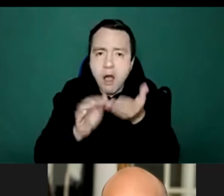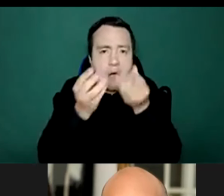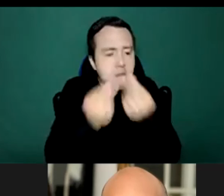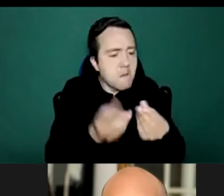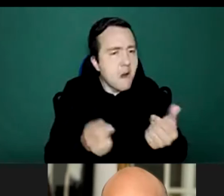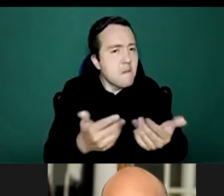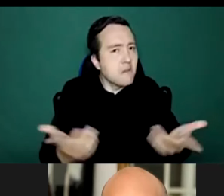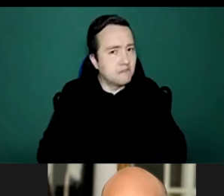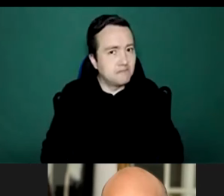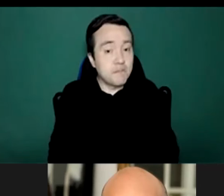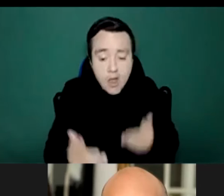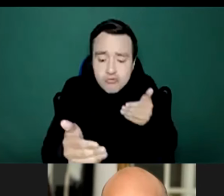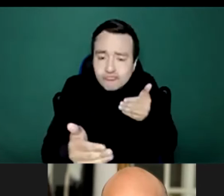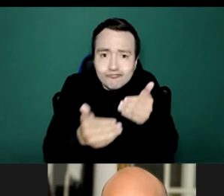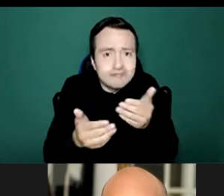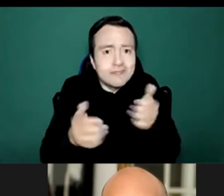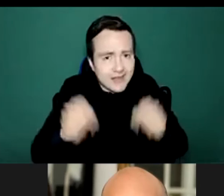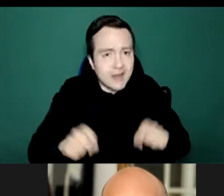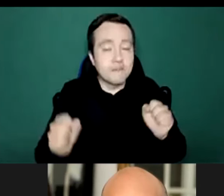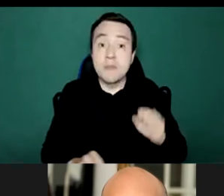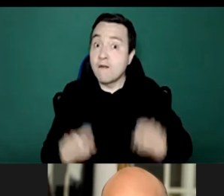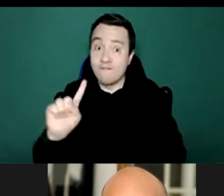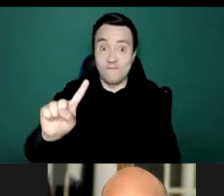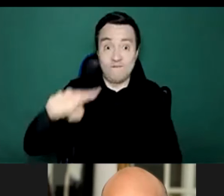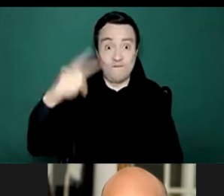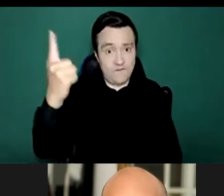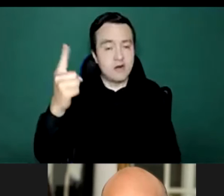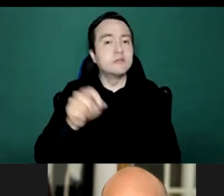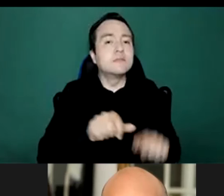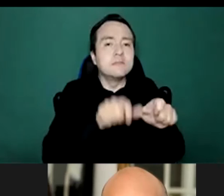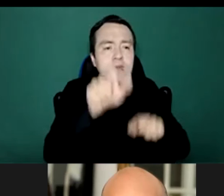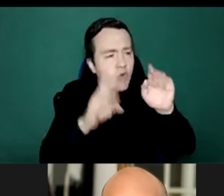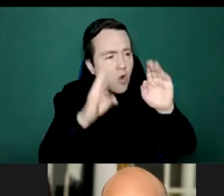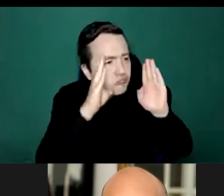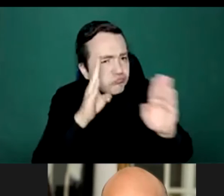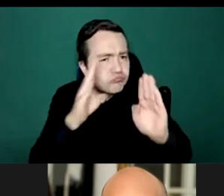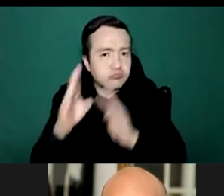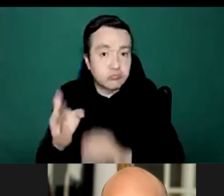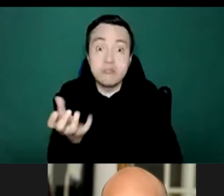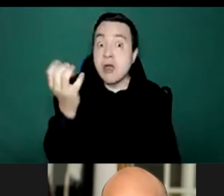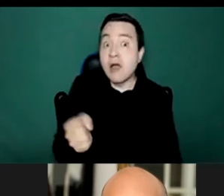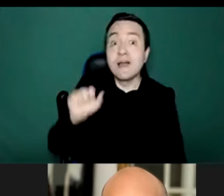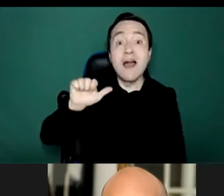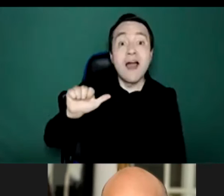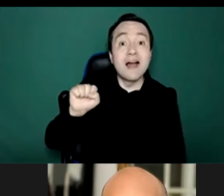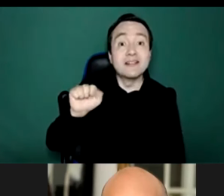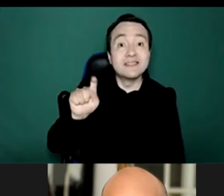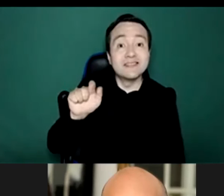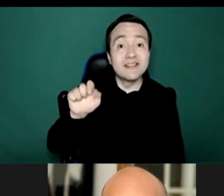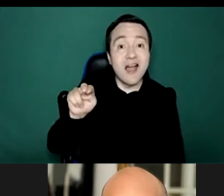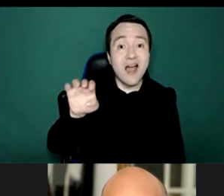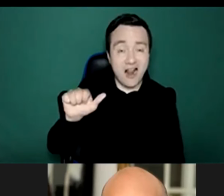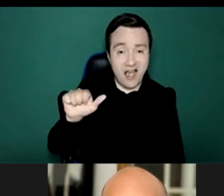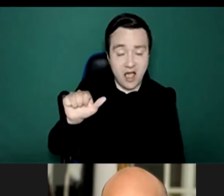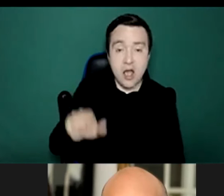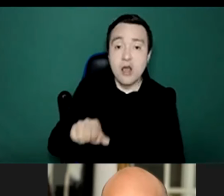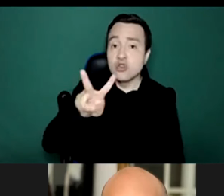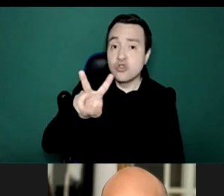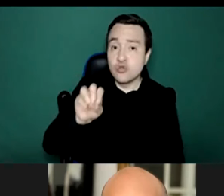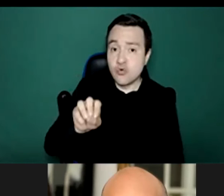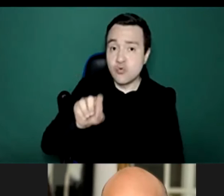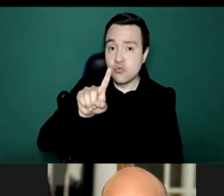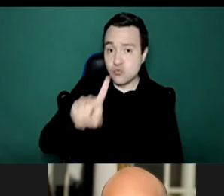atención primaria en salud ha sido reafirmada en la Declaración de Astana de 2018 como la estrategia